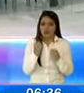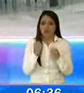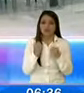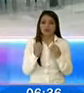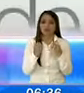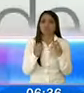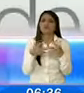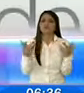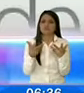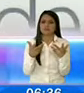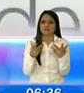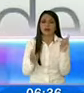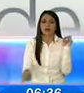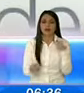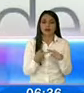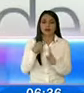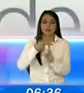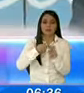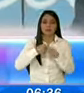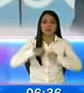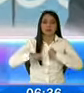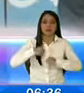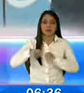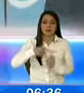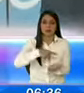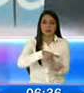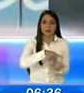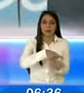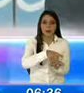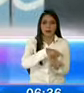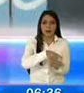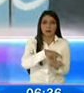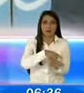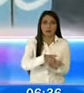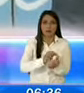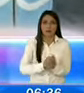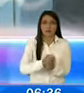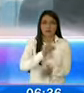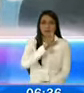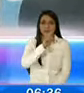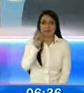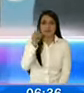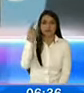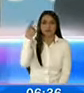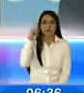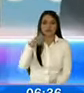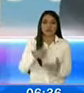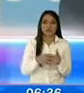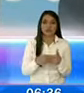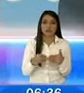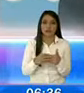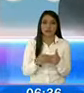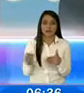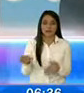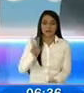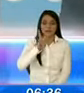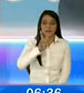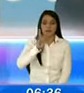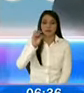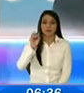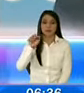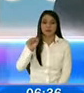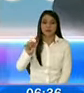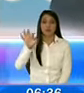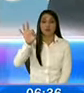se realizarán hasta el mes de mayo es superior a los 100 millones de dólares son 22 puntos 20